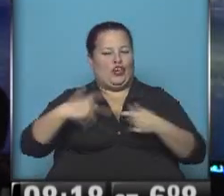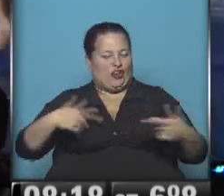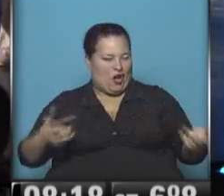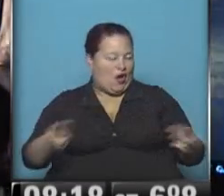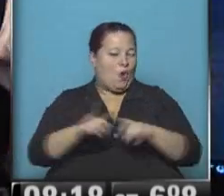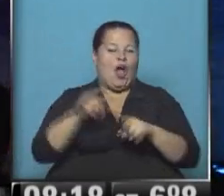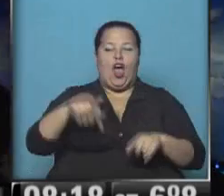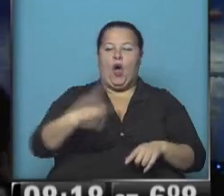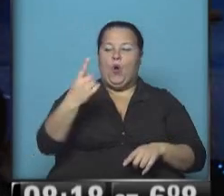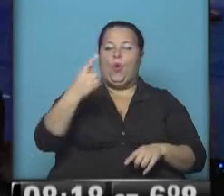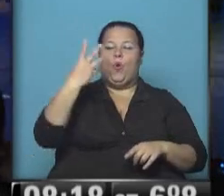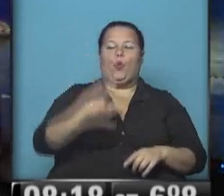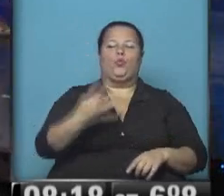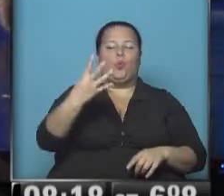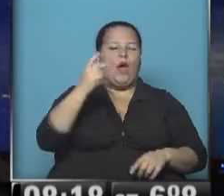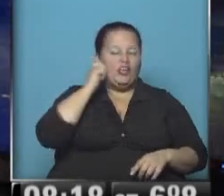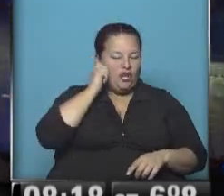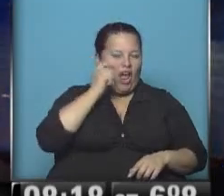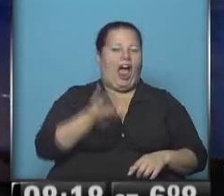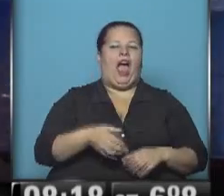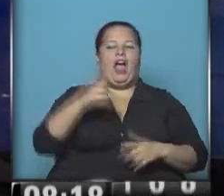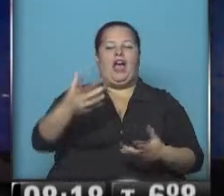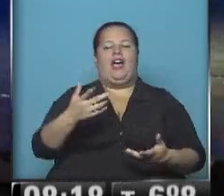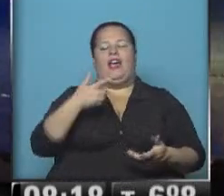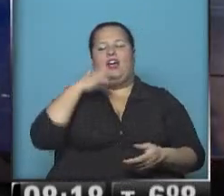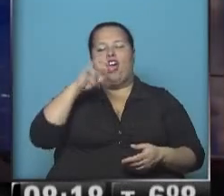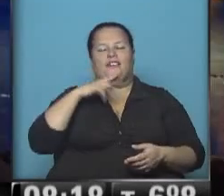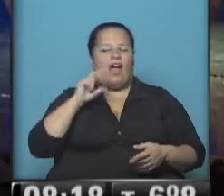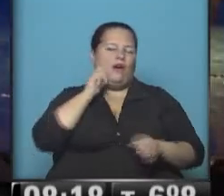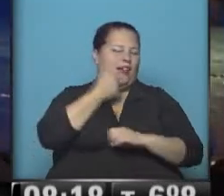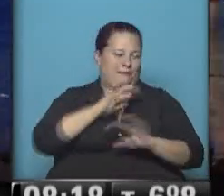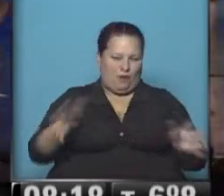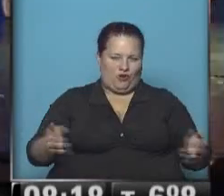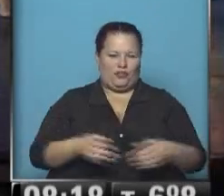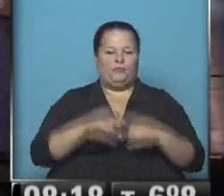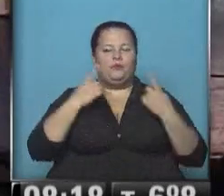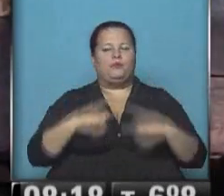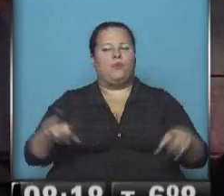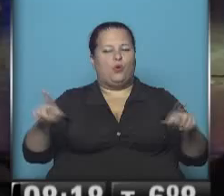¿no? Como hoy, que había uno que cumplía 4 años, se llamaba Octavio. Hermoso, sí.